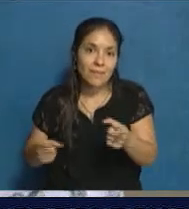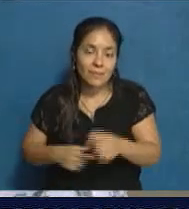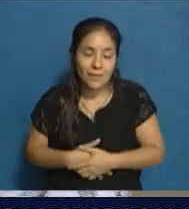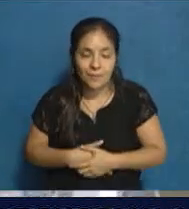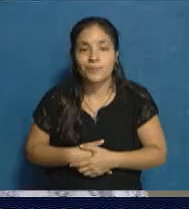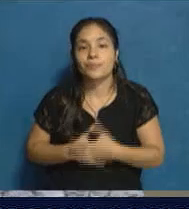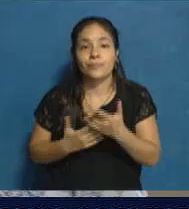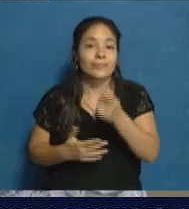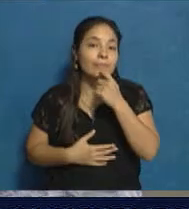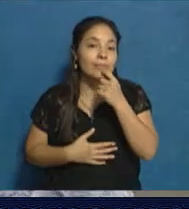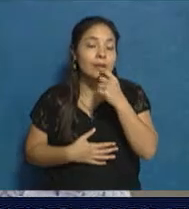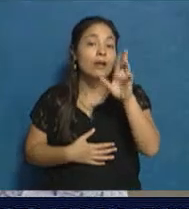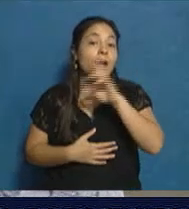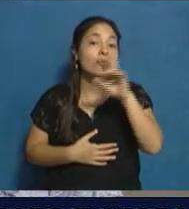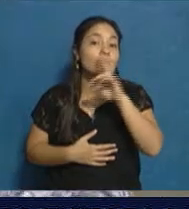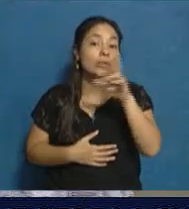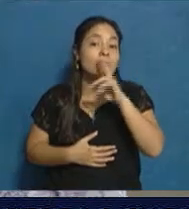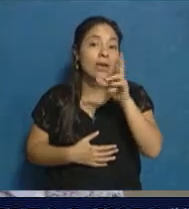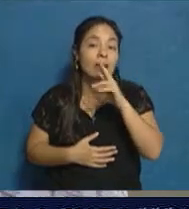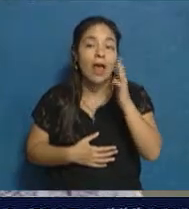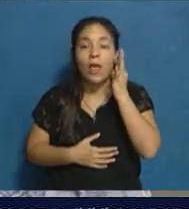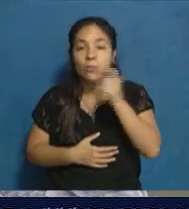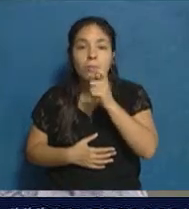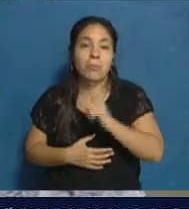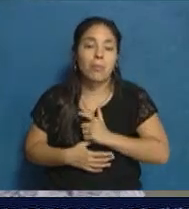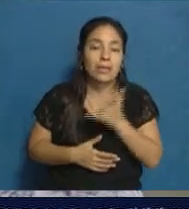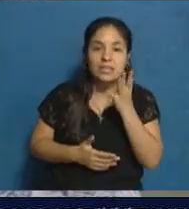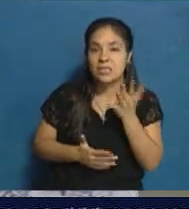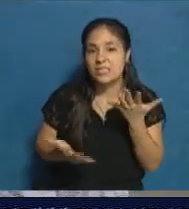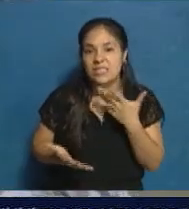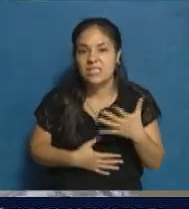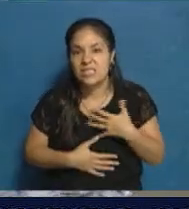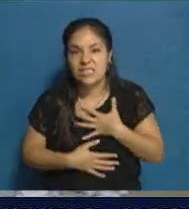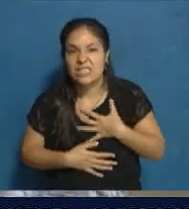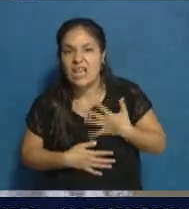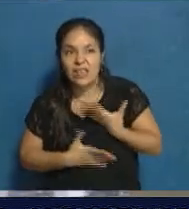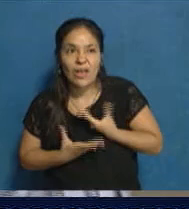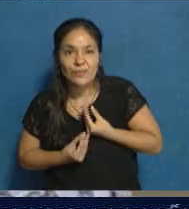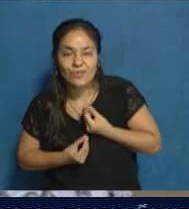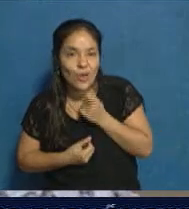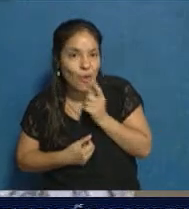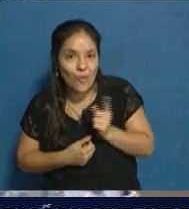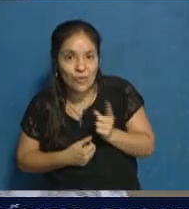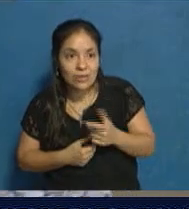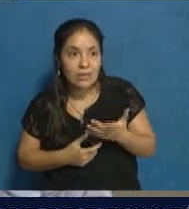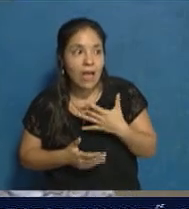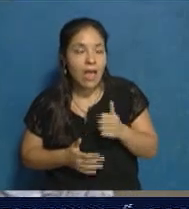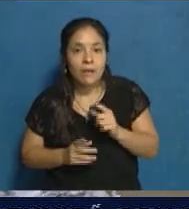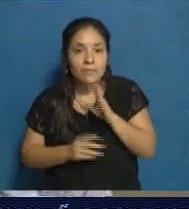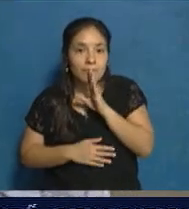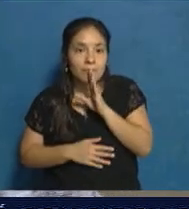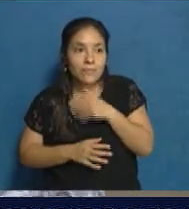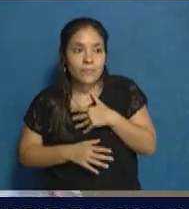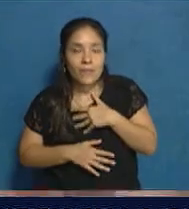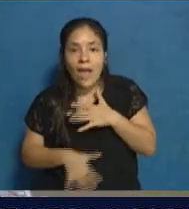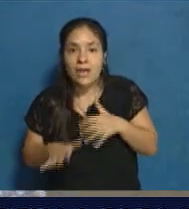uno, no sé, a una mujer que le dicen un piropo, le dicen algo que también la deja como intimidada, no sabe cómo actuar, se queda paralizada.